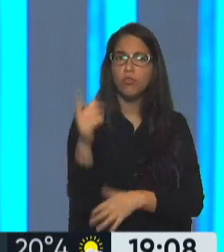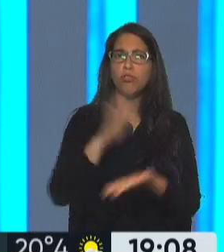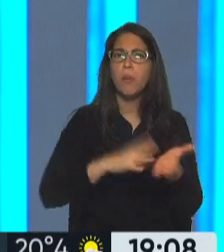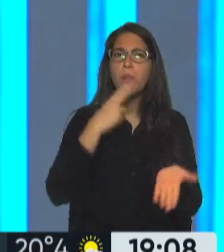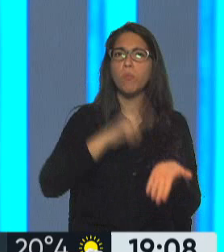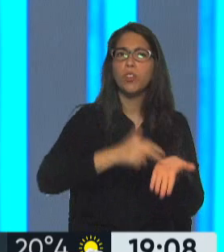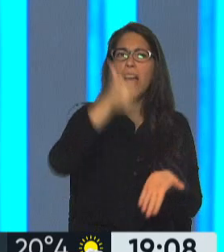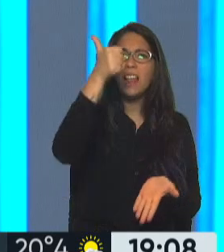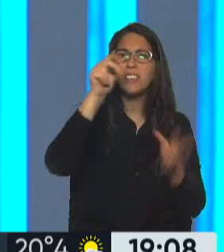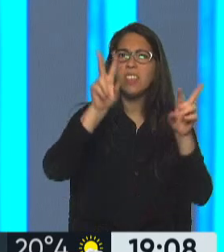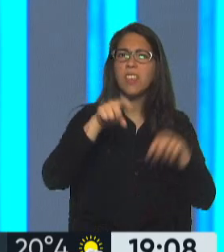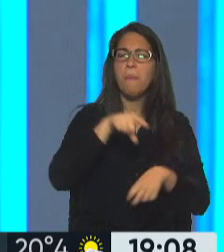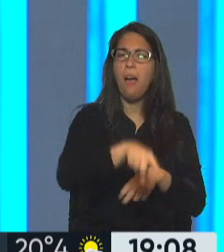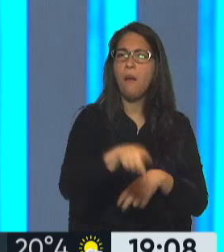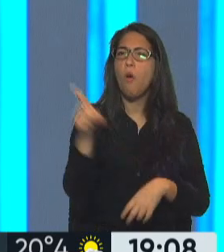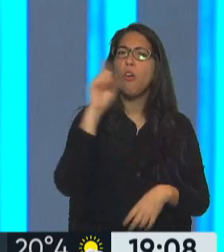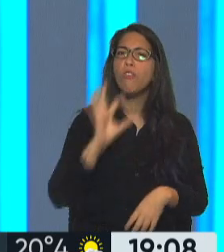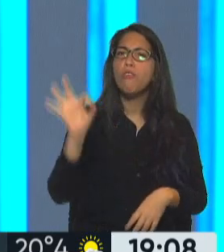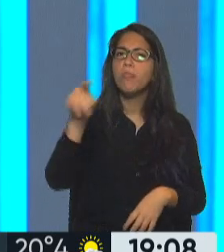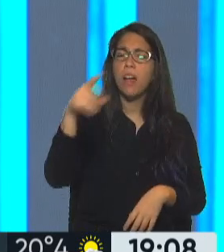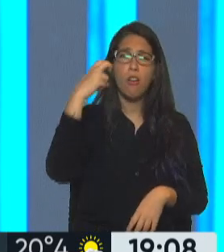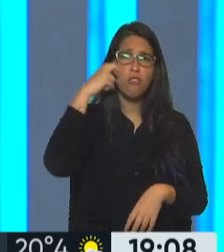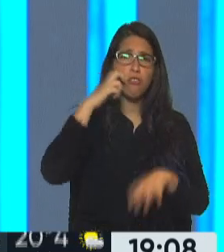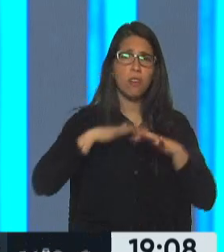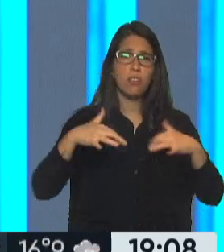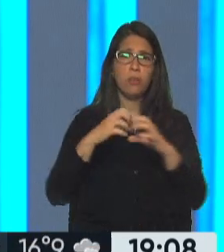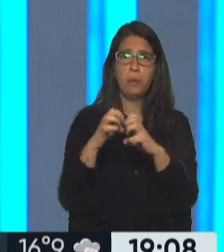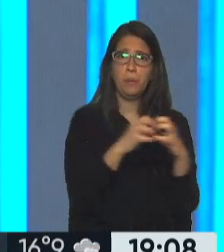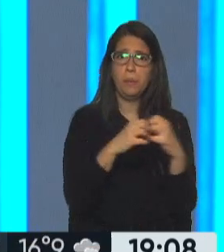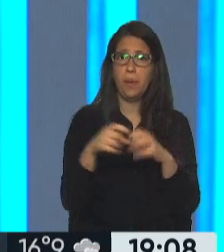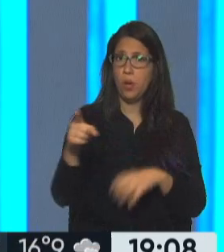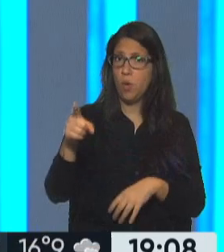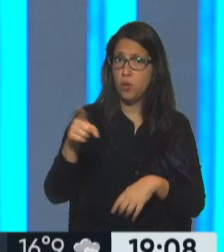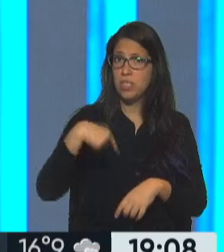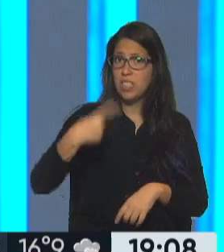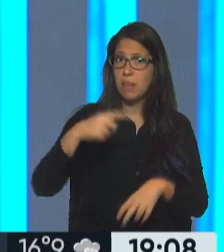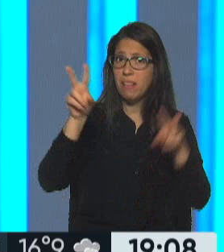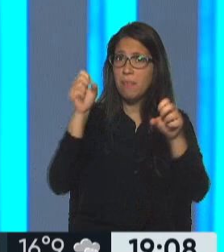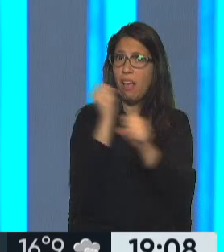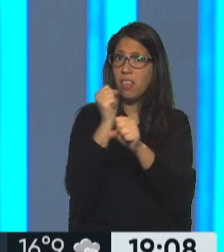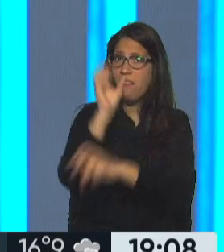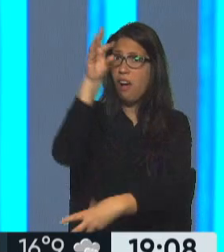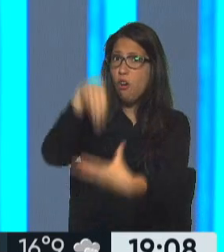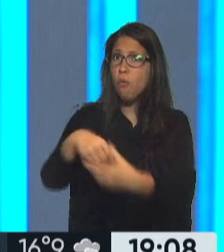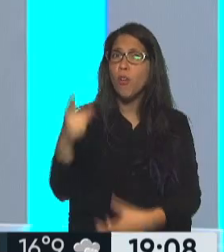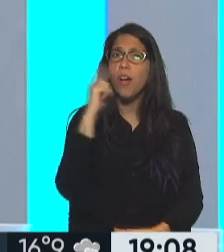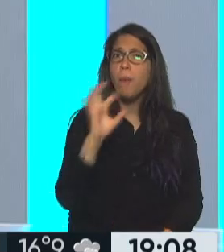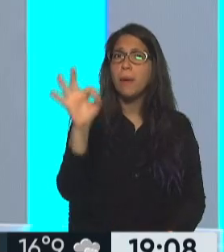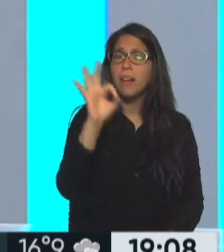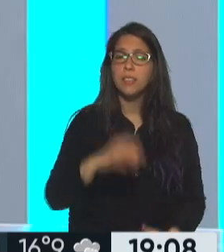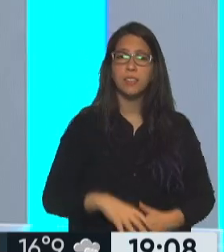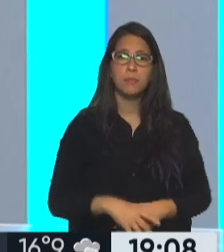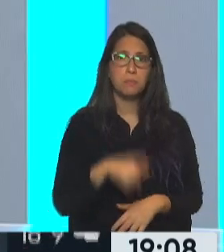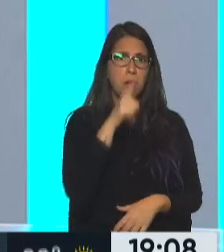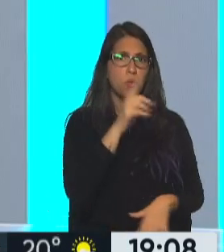ganancias que ahí está debatiendo el congreso para vos que estás todo el tiempo en el mundo del trabajo bueno primero que